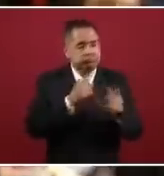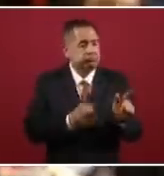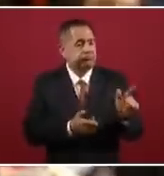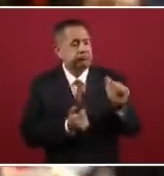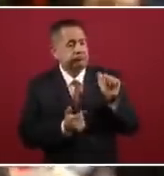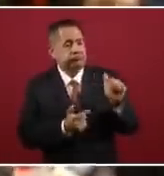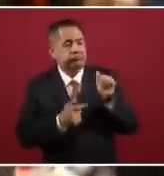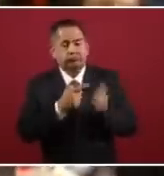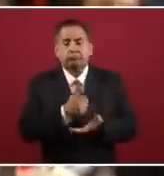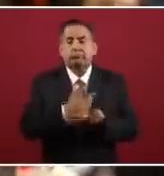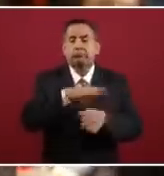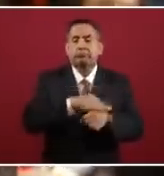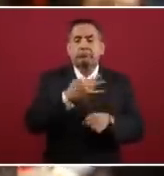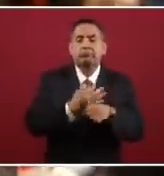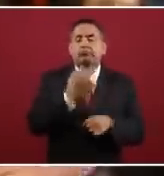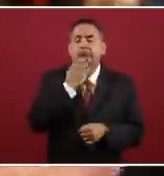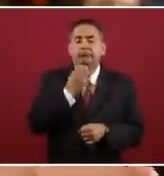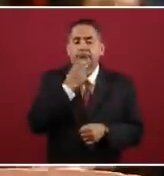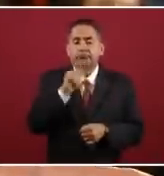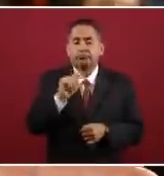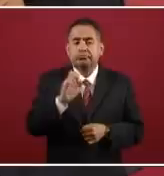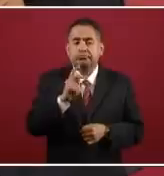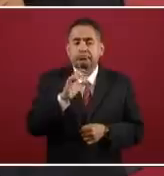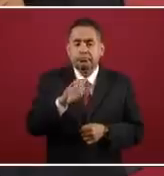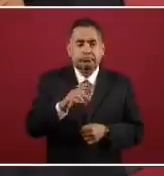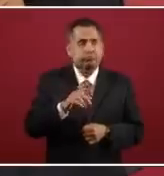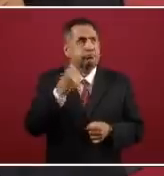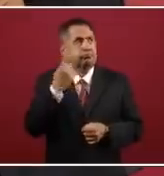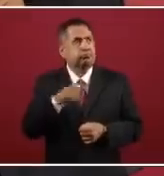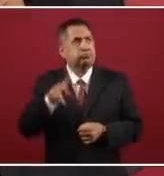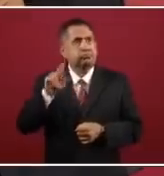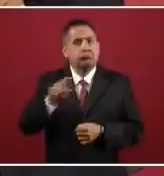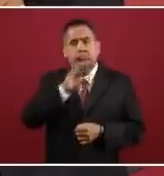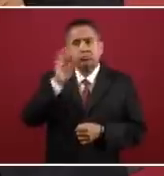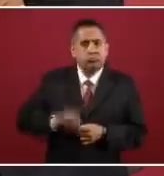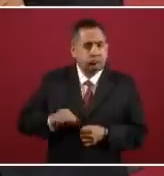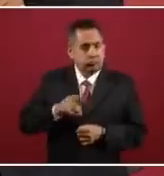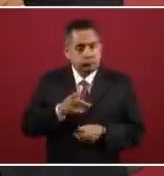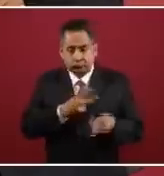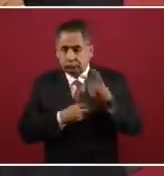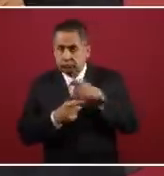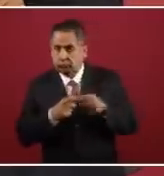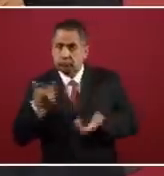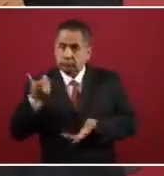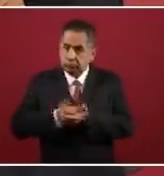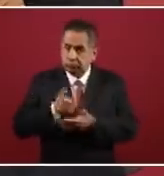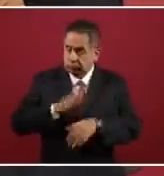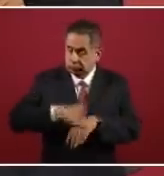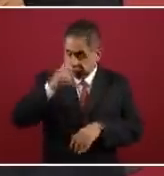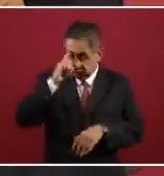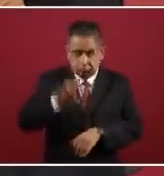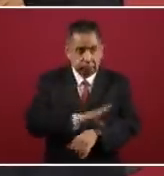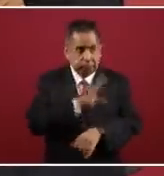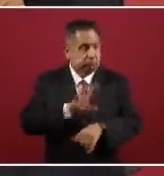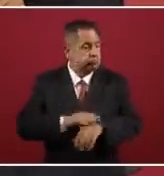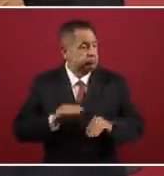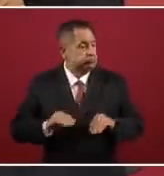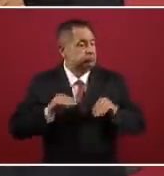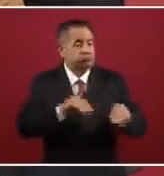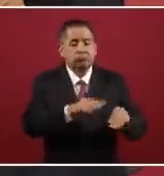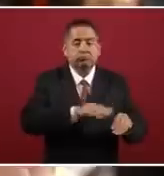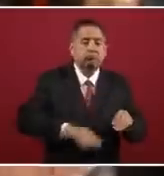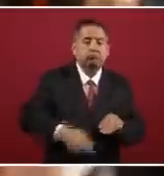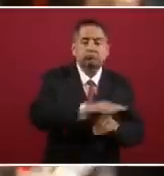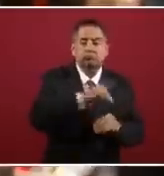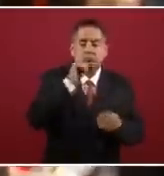al Ayuntamiento de Tepic casi un 180% más la producción de electricidad para los pozos que dotan de